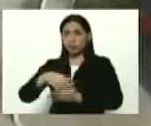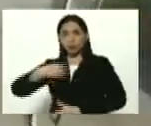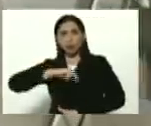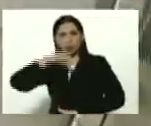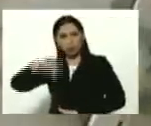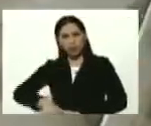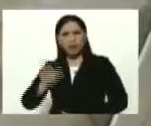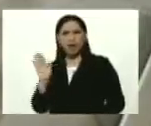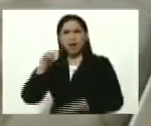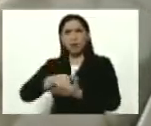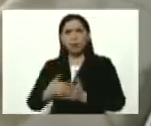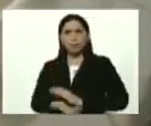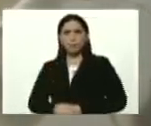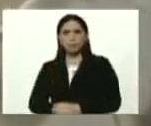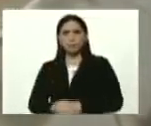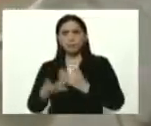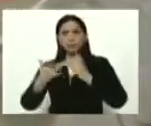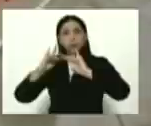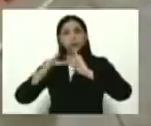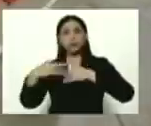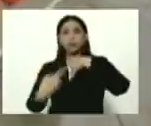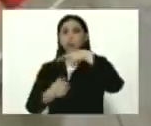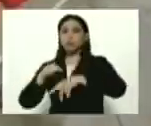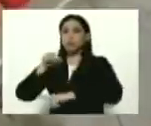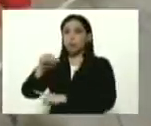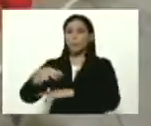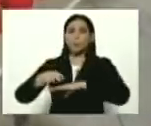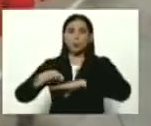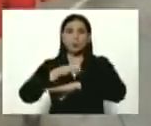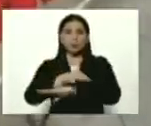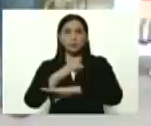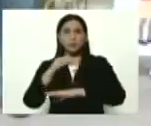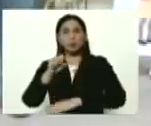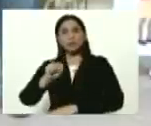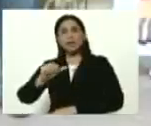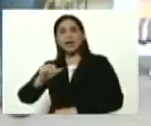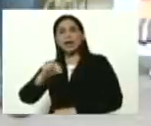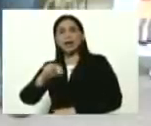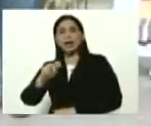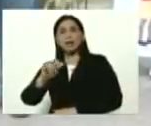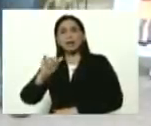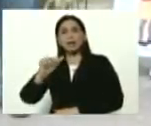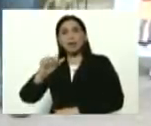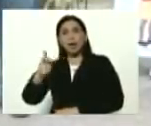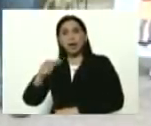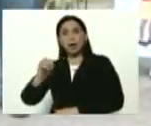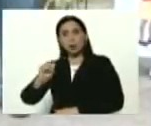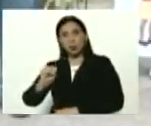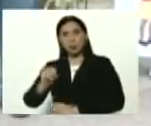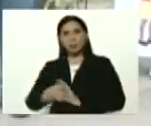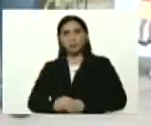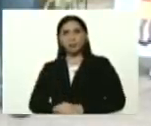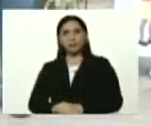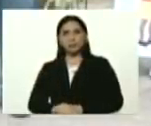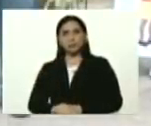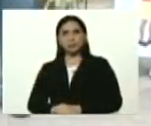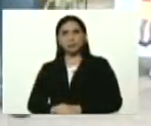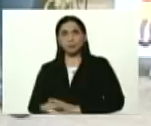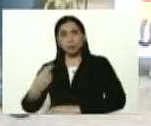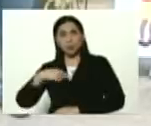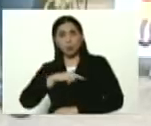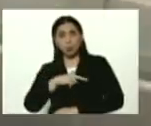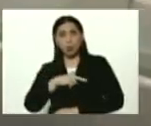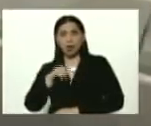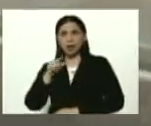en Aragua, en la cuna de la revolución, en el municipio Santiago Mariño, en la parroquia Pedro Arevalo Aponte. Estamos en